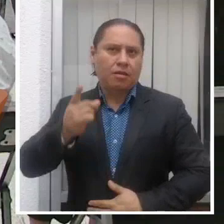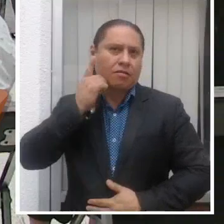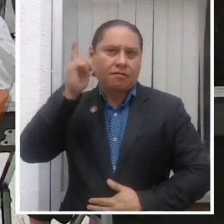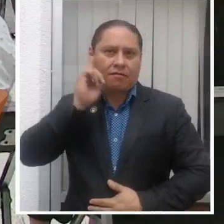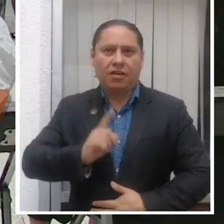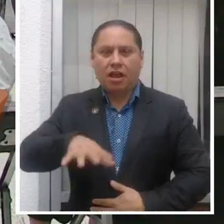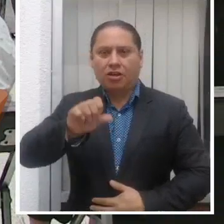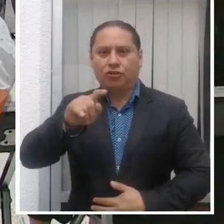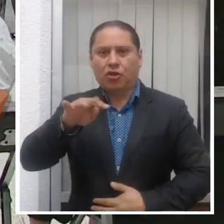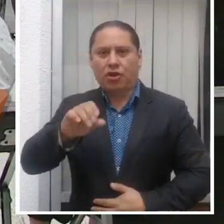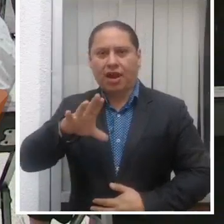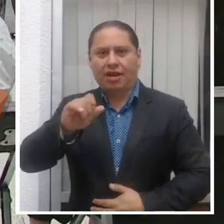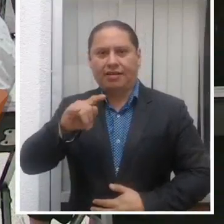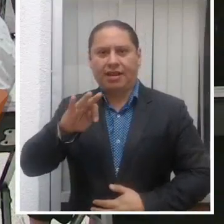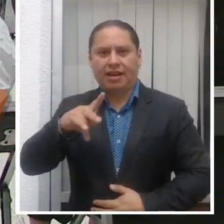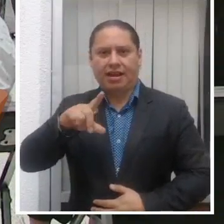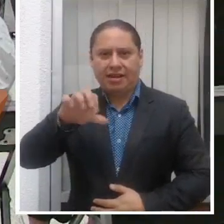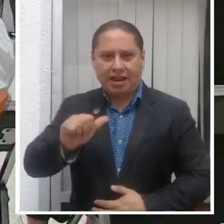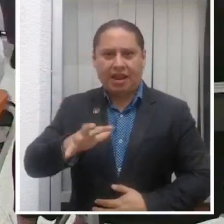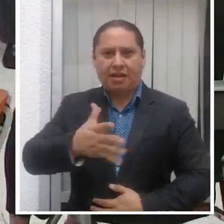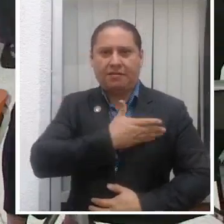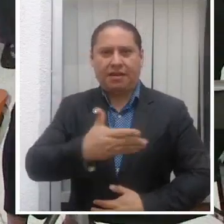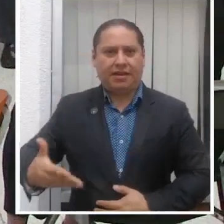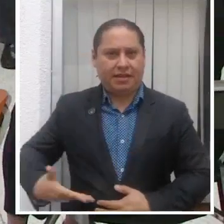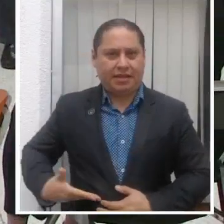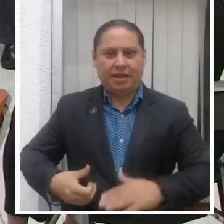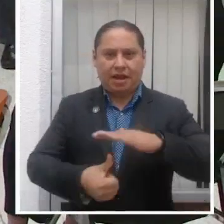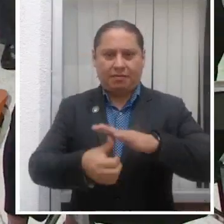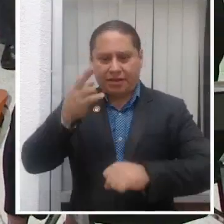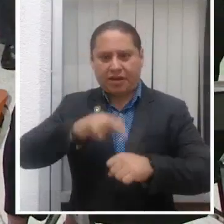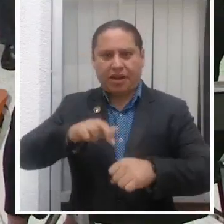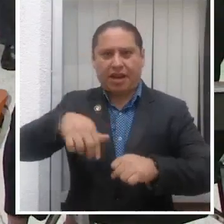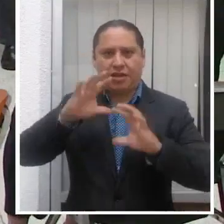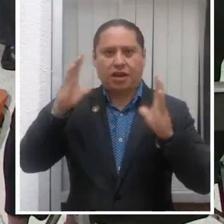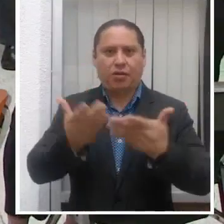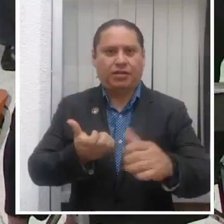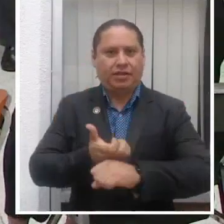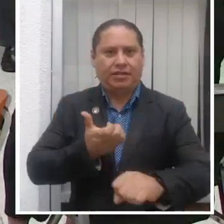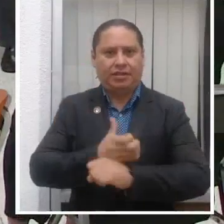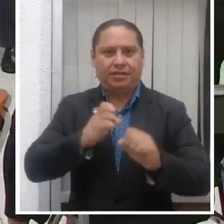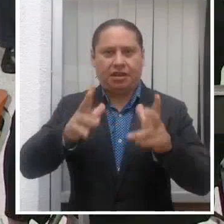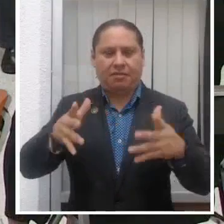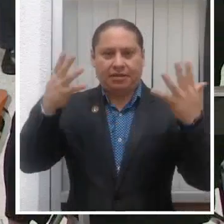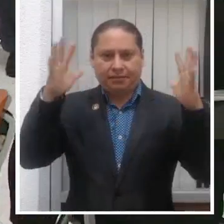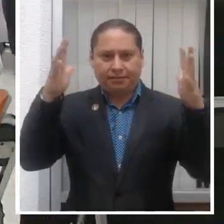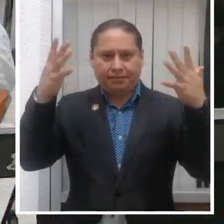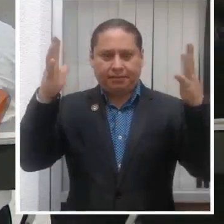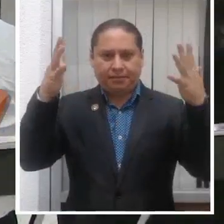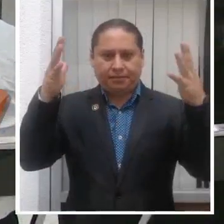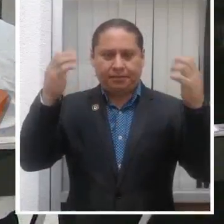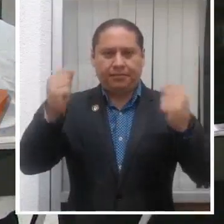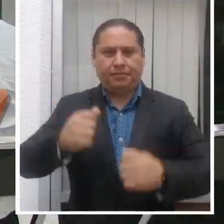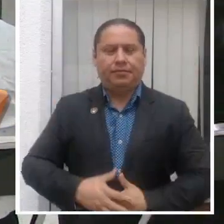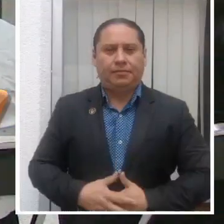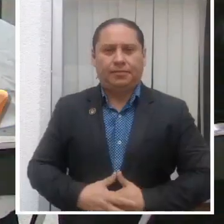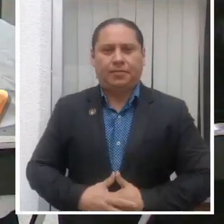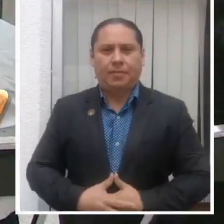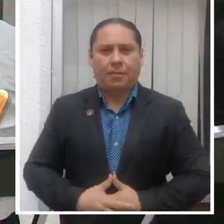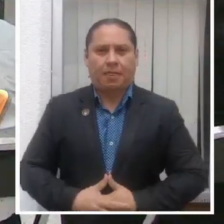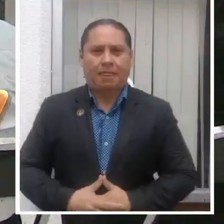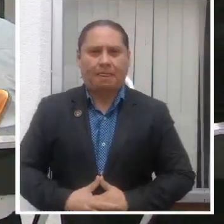Diputada Sonia Catalina Álvarez, Presidenta de la Mesa Directiva del Honorable Congreso del Estado de Chiapas.